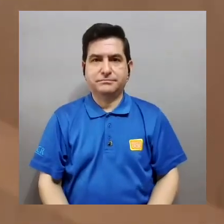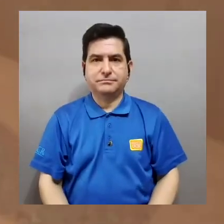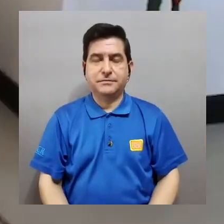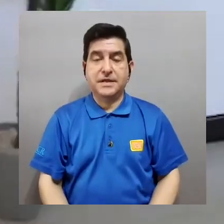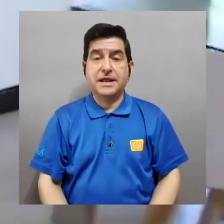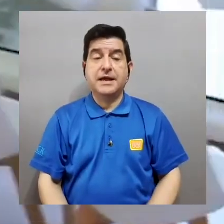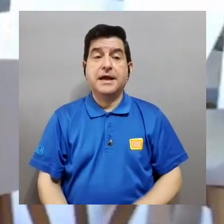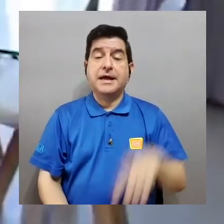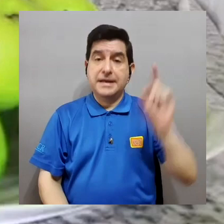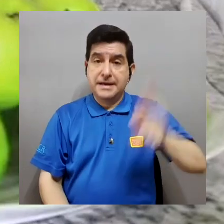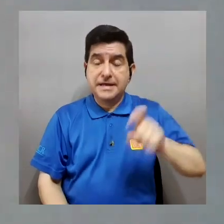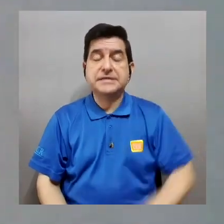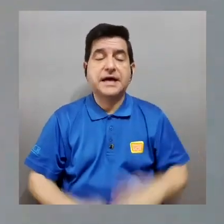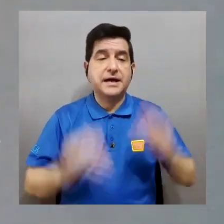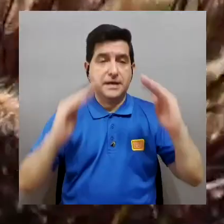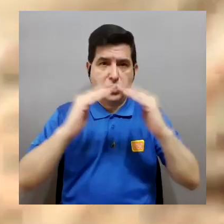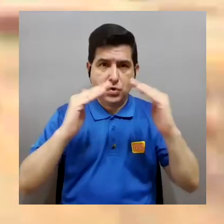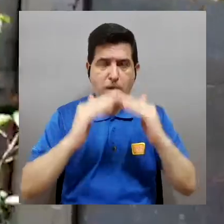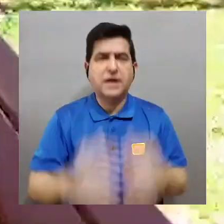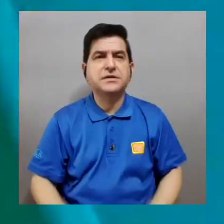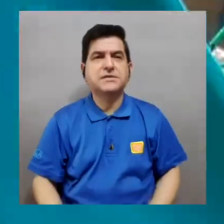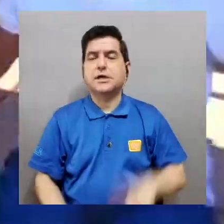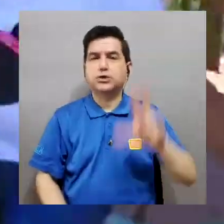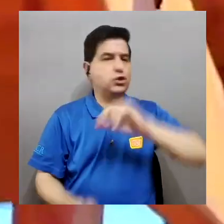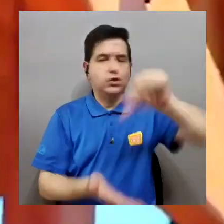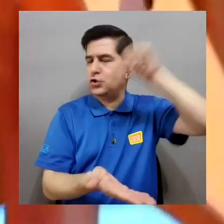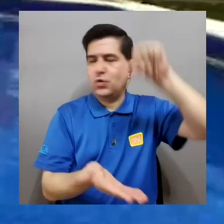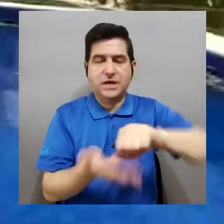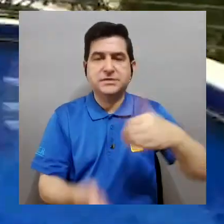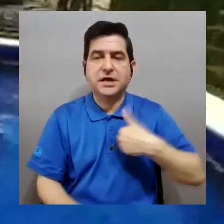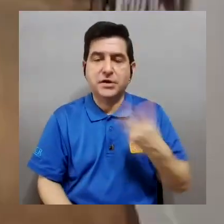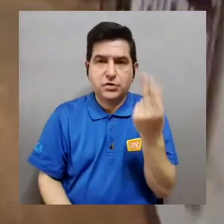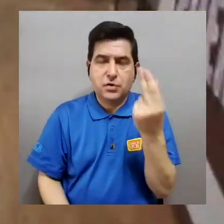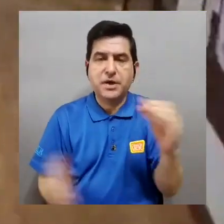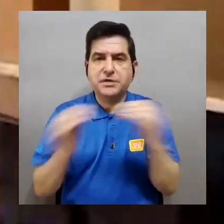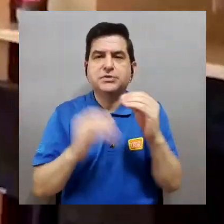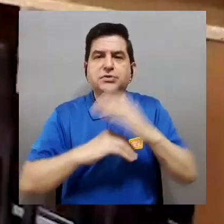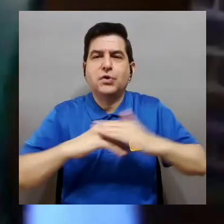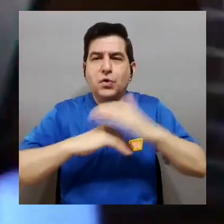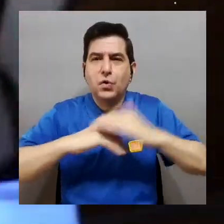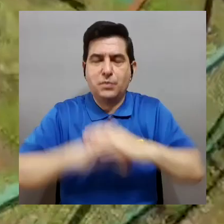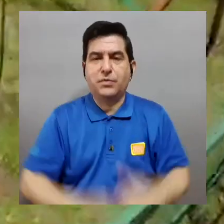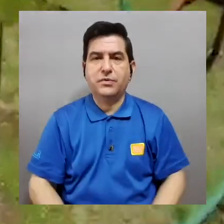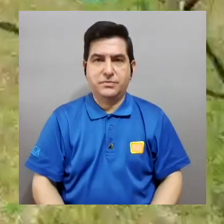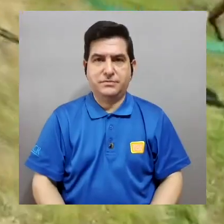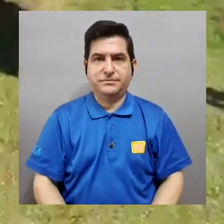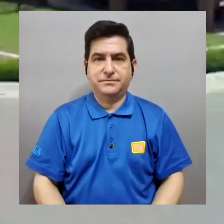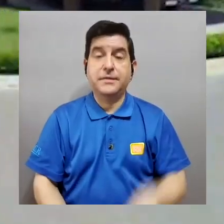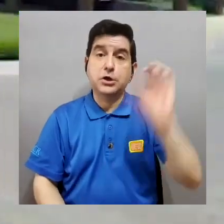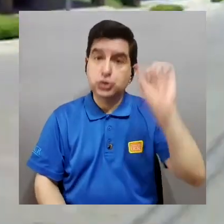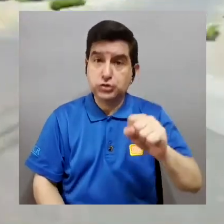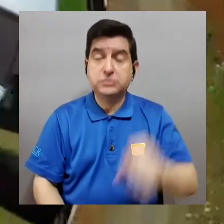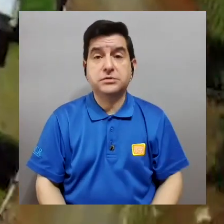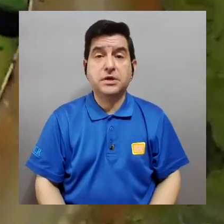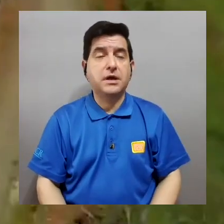eso sí, tenemos que tratar de buscar viviendas alejadas del centro para tener un precio más cómodo. Sí, vieras